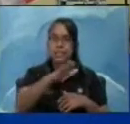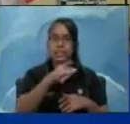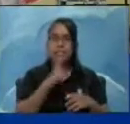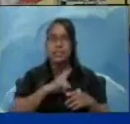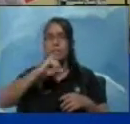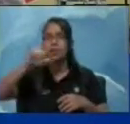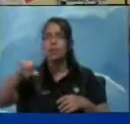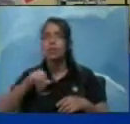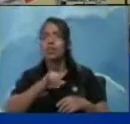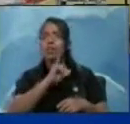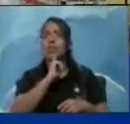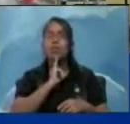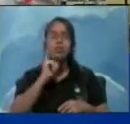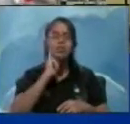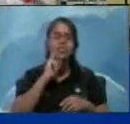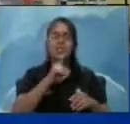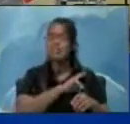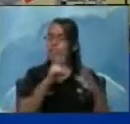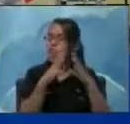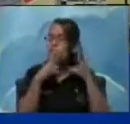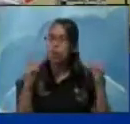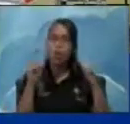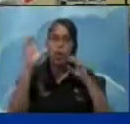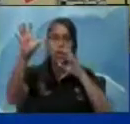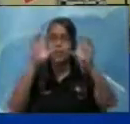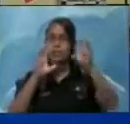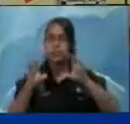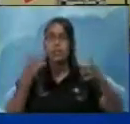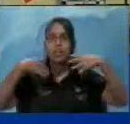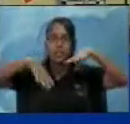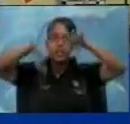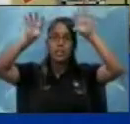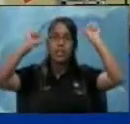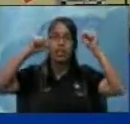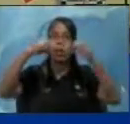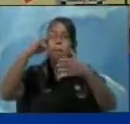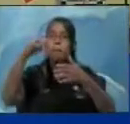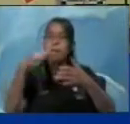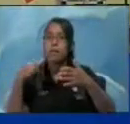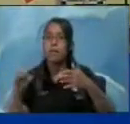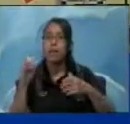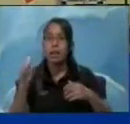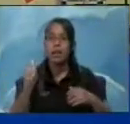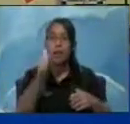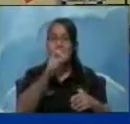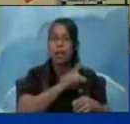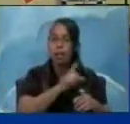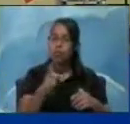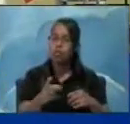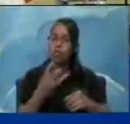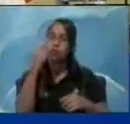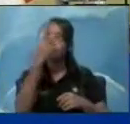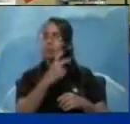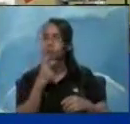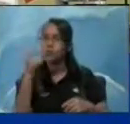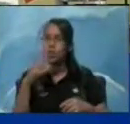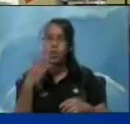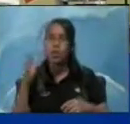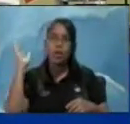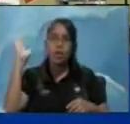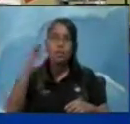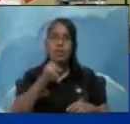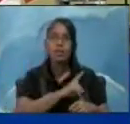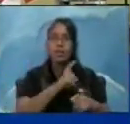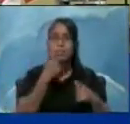Jerusalén de todas las naciones entendieron perfectamente cada uno en su idioma los que venían de